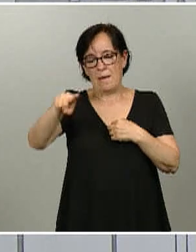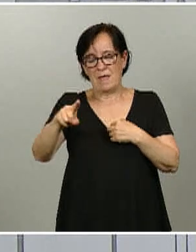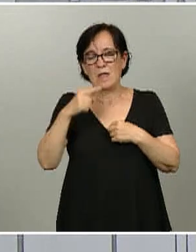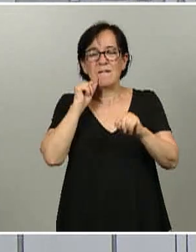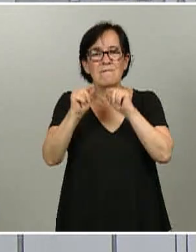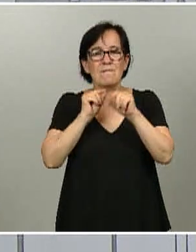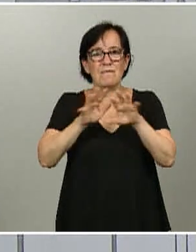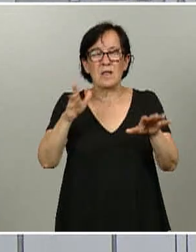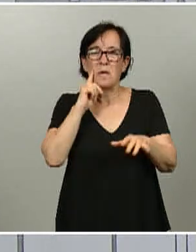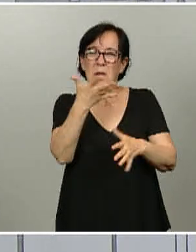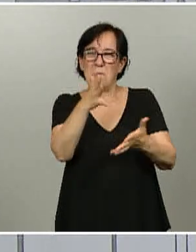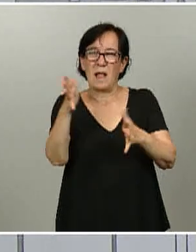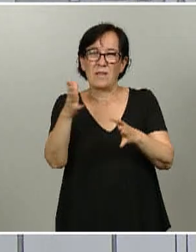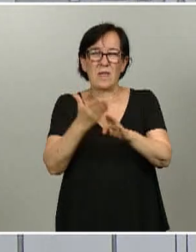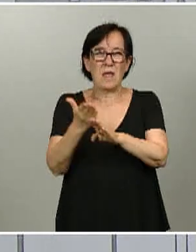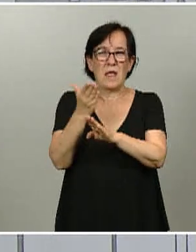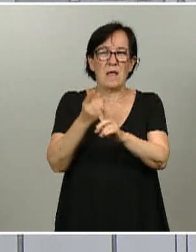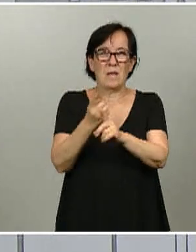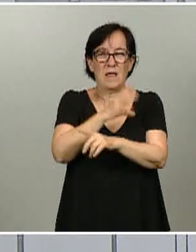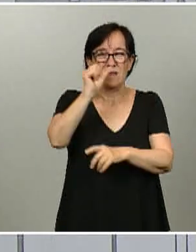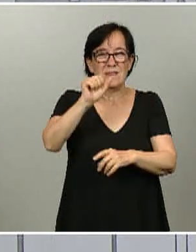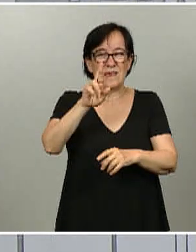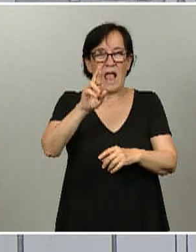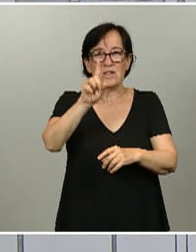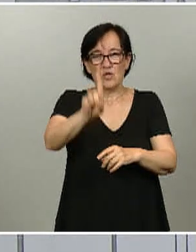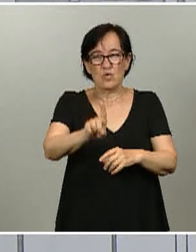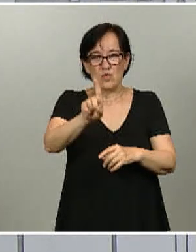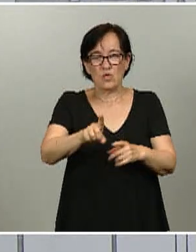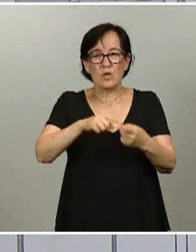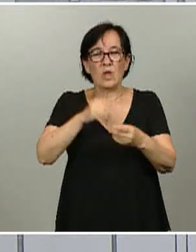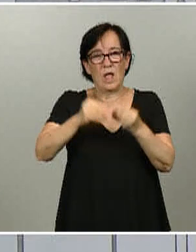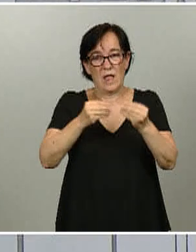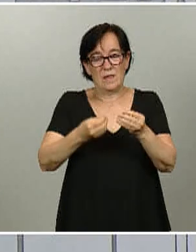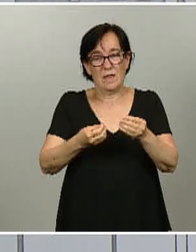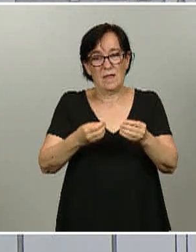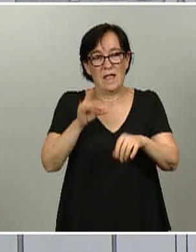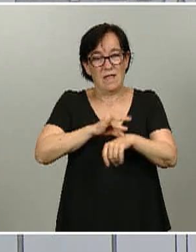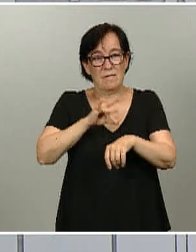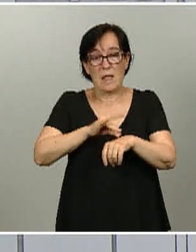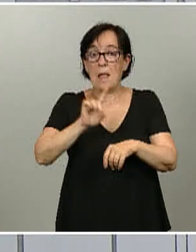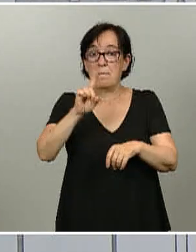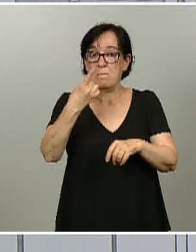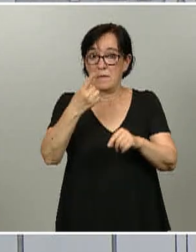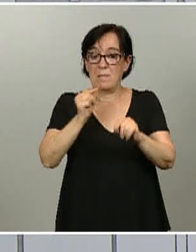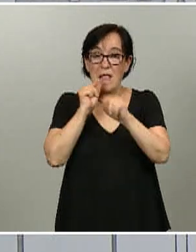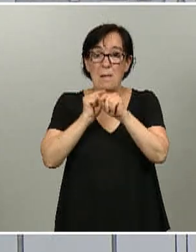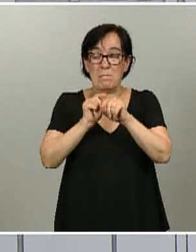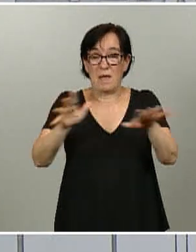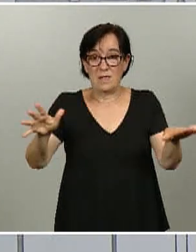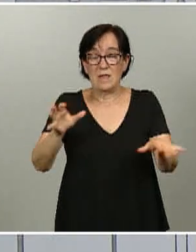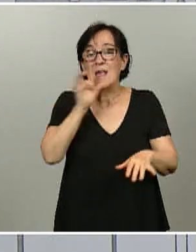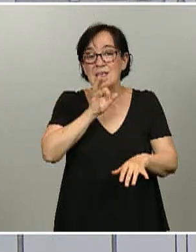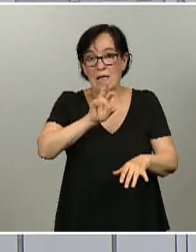parecido previo, que era el SARS-1, que produjo la enfermedad, la primera pandemia, de hecho, del siglo XXI, el